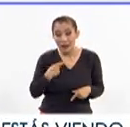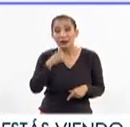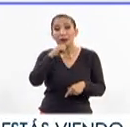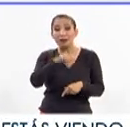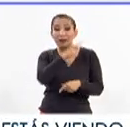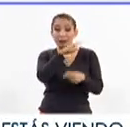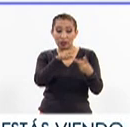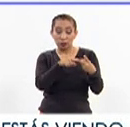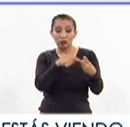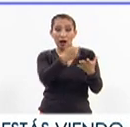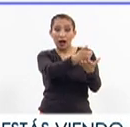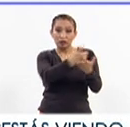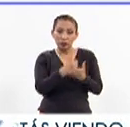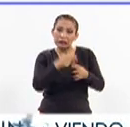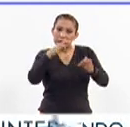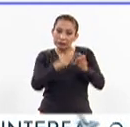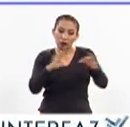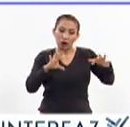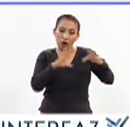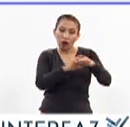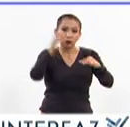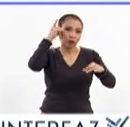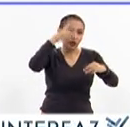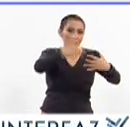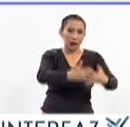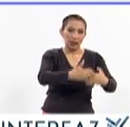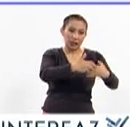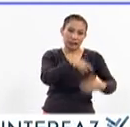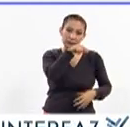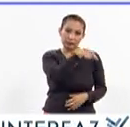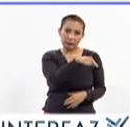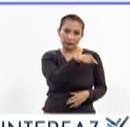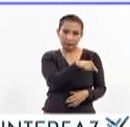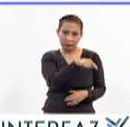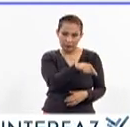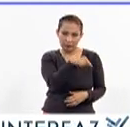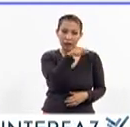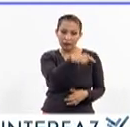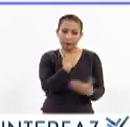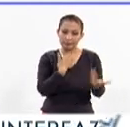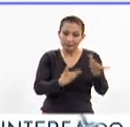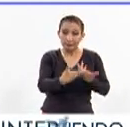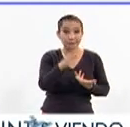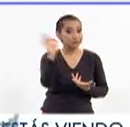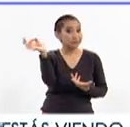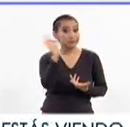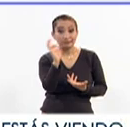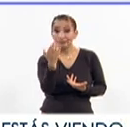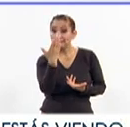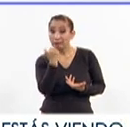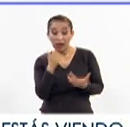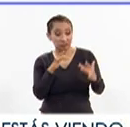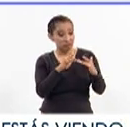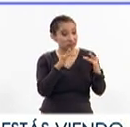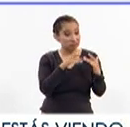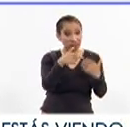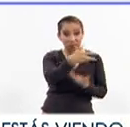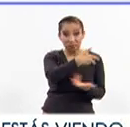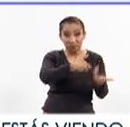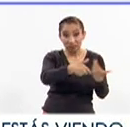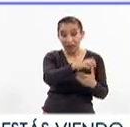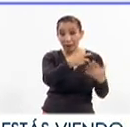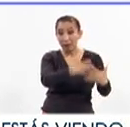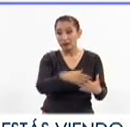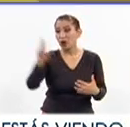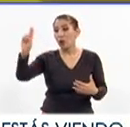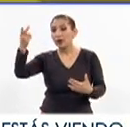colaboración ya concreta con empresarios, con empresarios industriales. Si no tenemos colaboración con ellos,